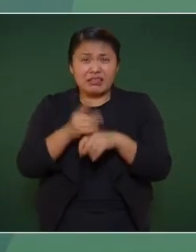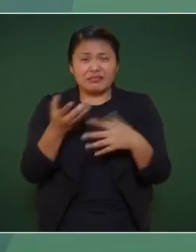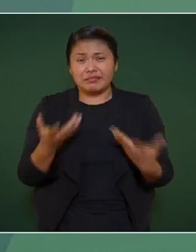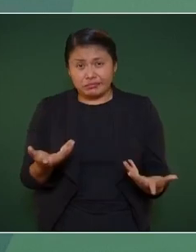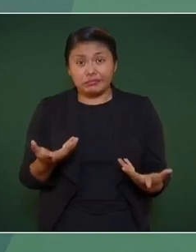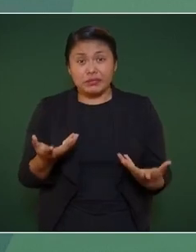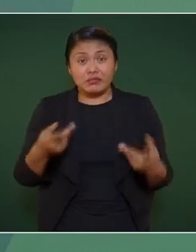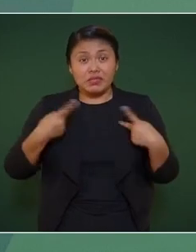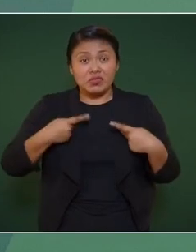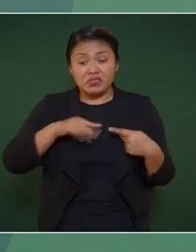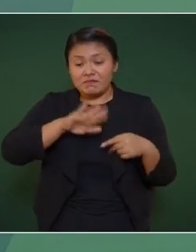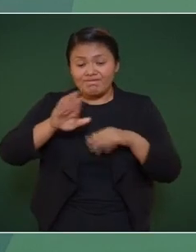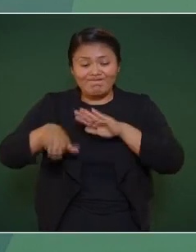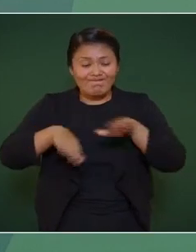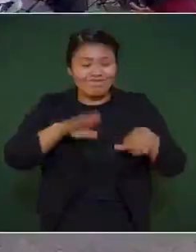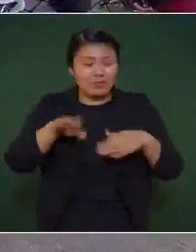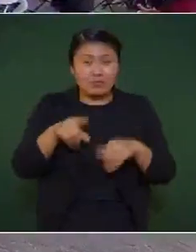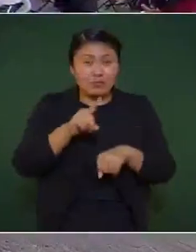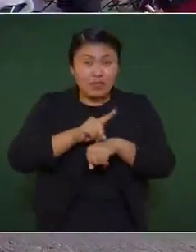de los fallecidos